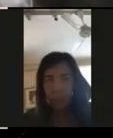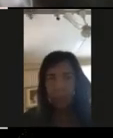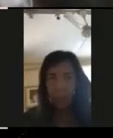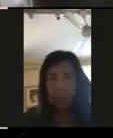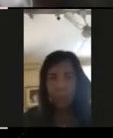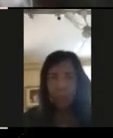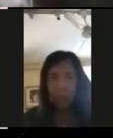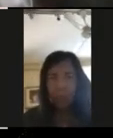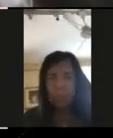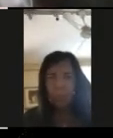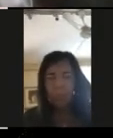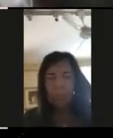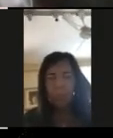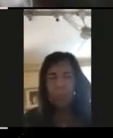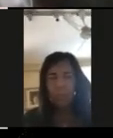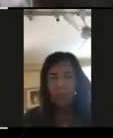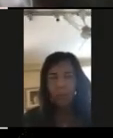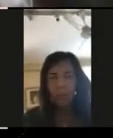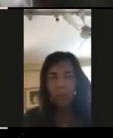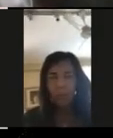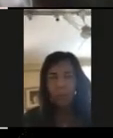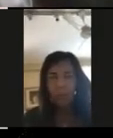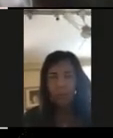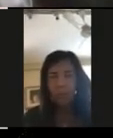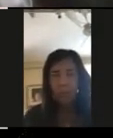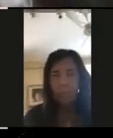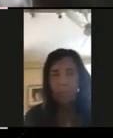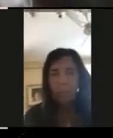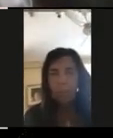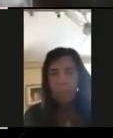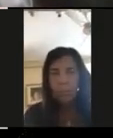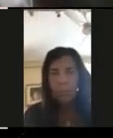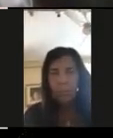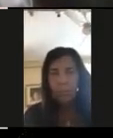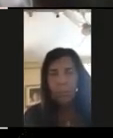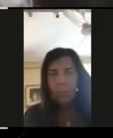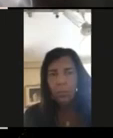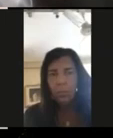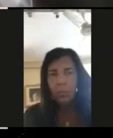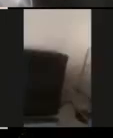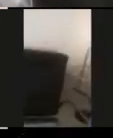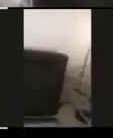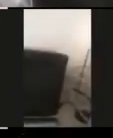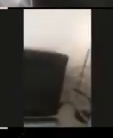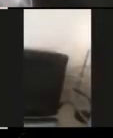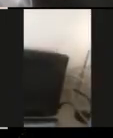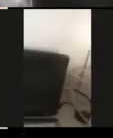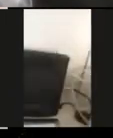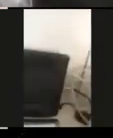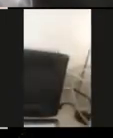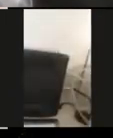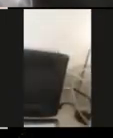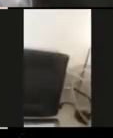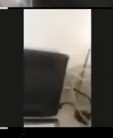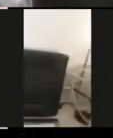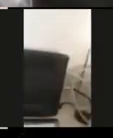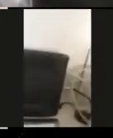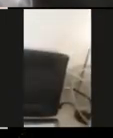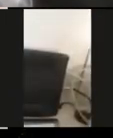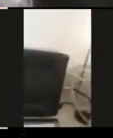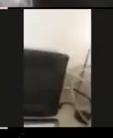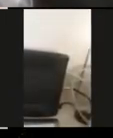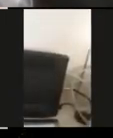ingeniería no es cuando uno va a las fuentes en jose de josep e ingenieros hijo de